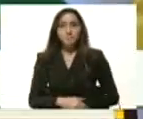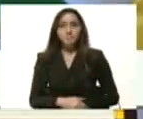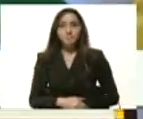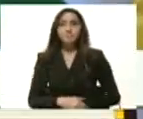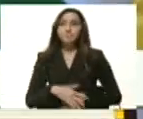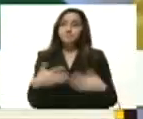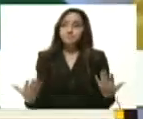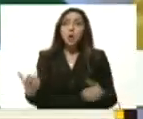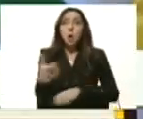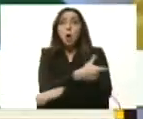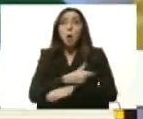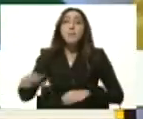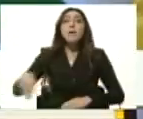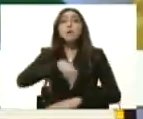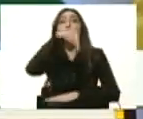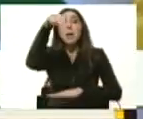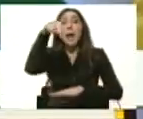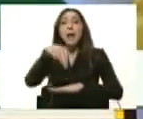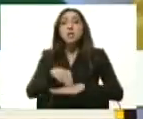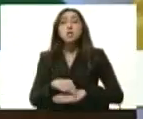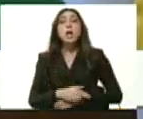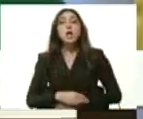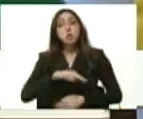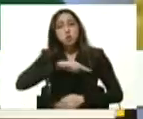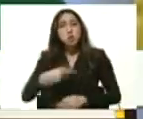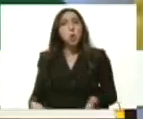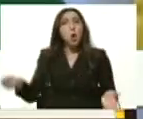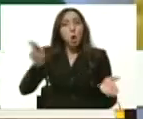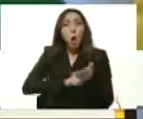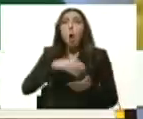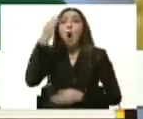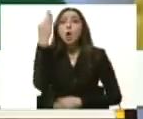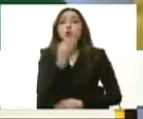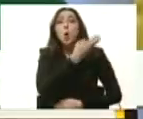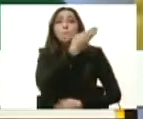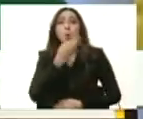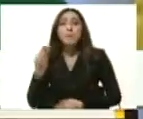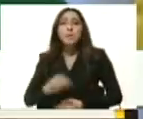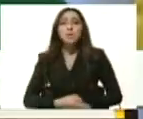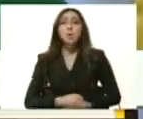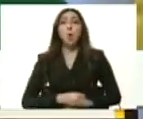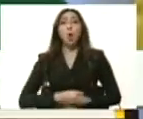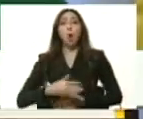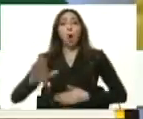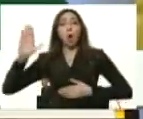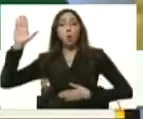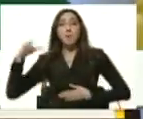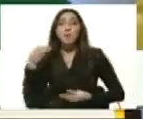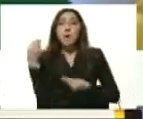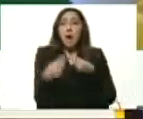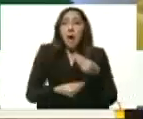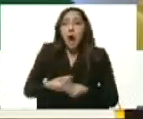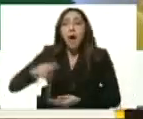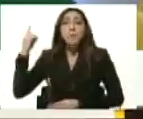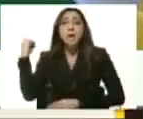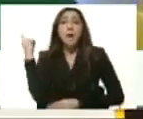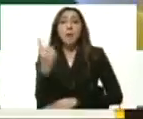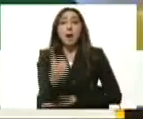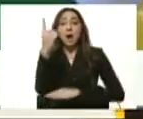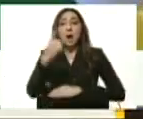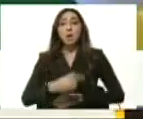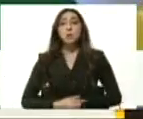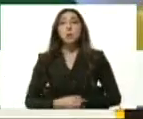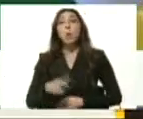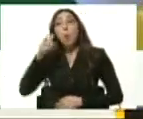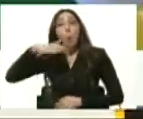como Gobierno Nacional, ratificamos nuestro compromiso con el cumplimiento de un mandato que recibimos del